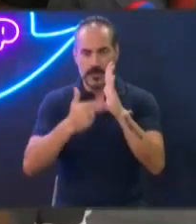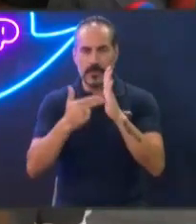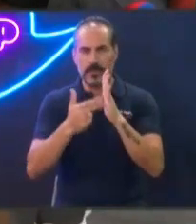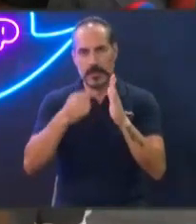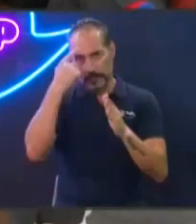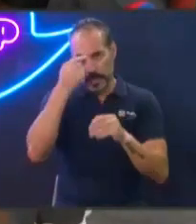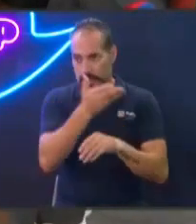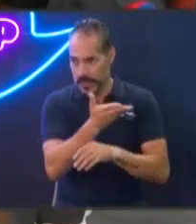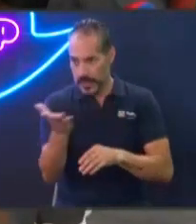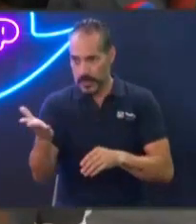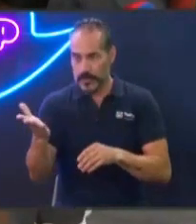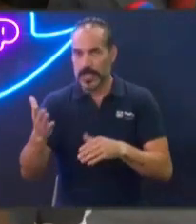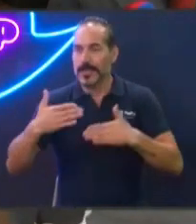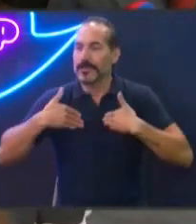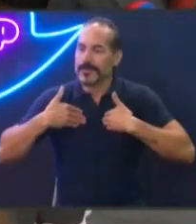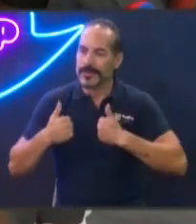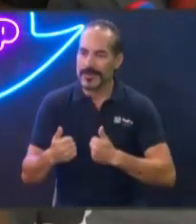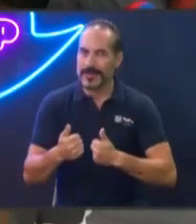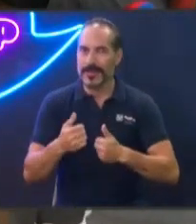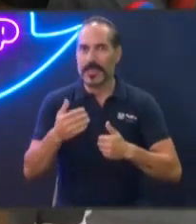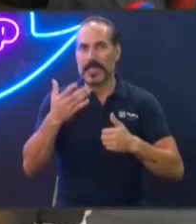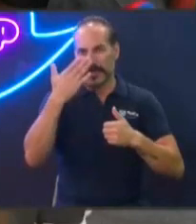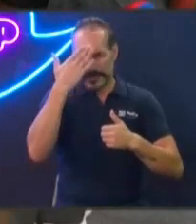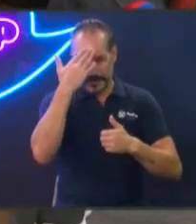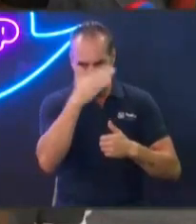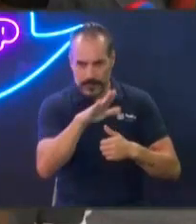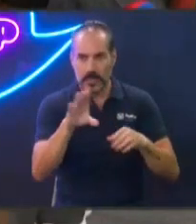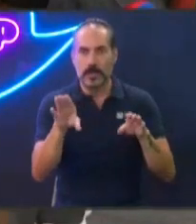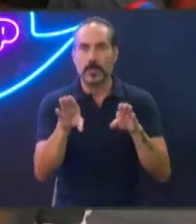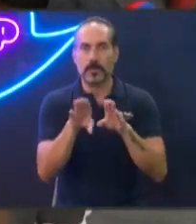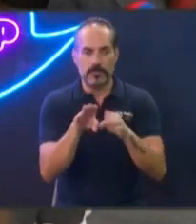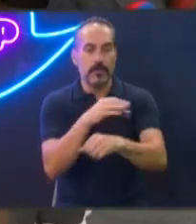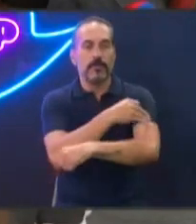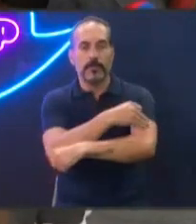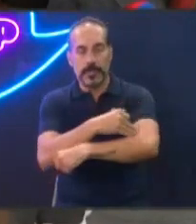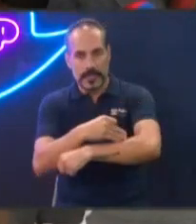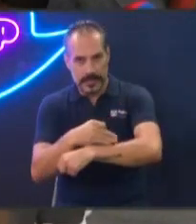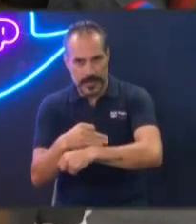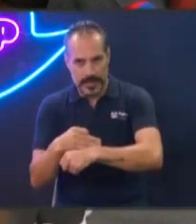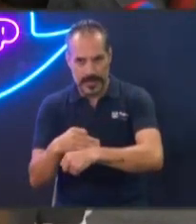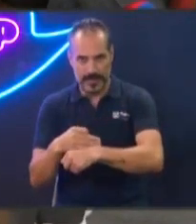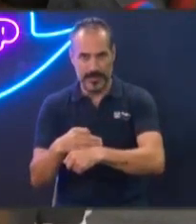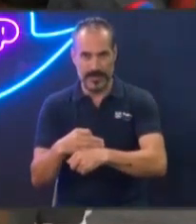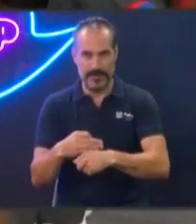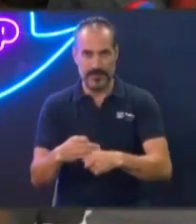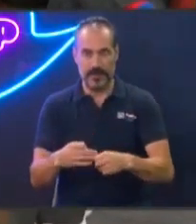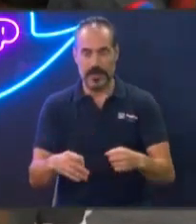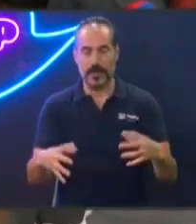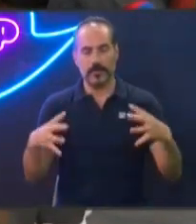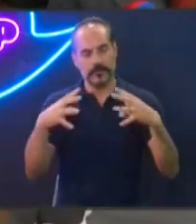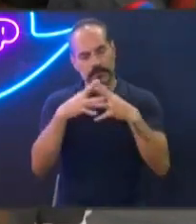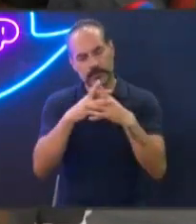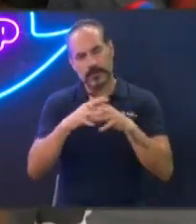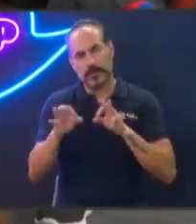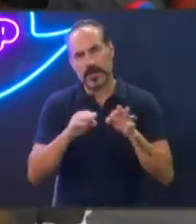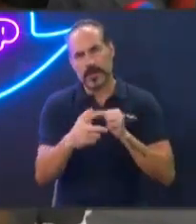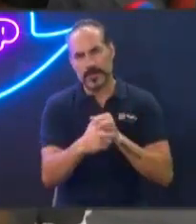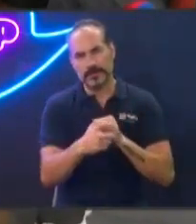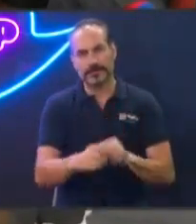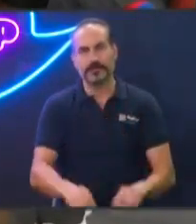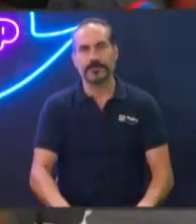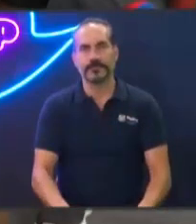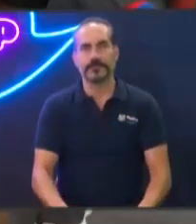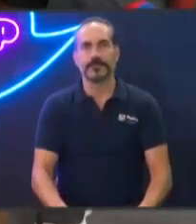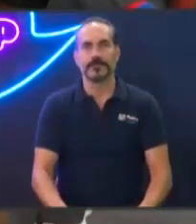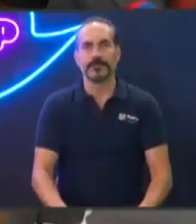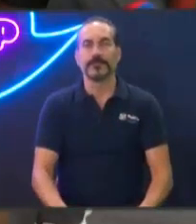empiecen también a familiarizarse con este tipo también de de contextos Así es Y ellos participan